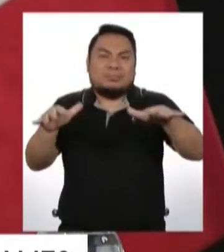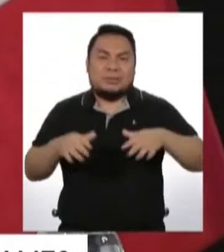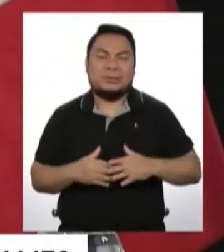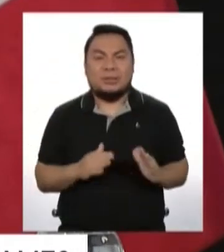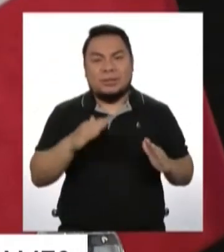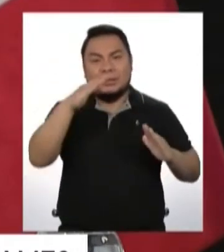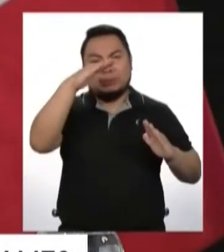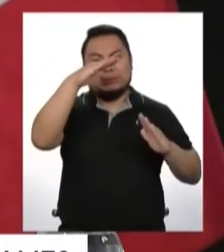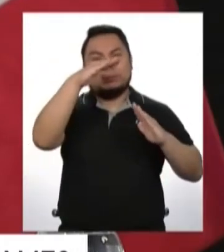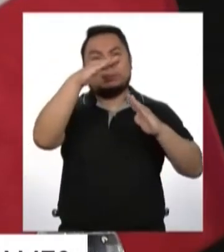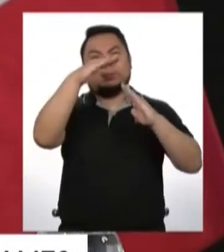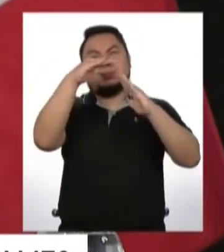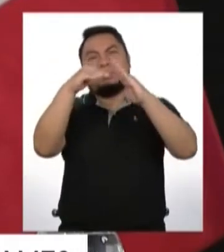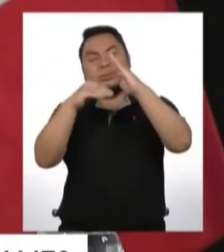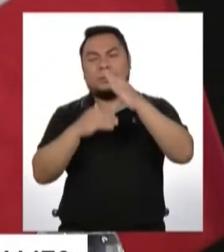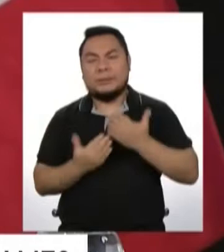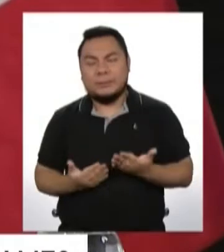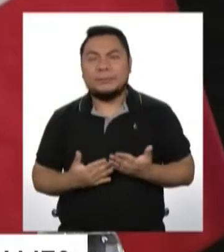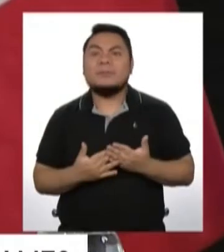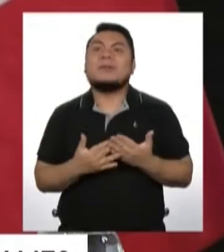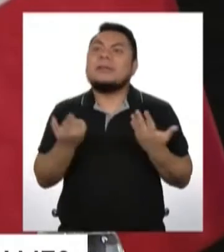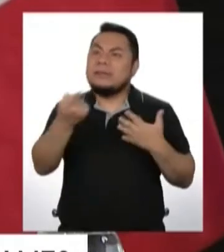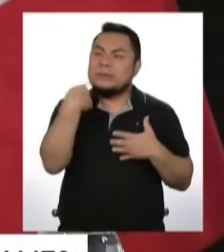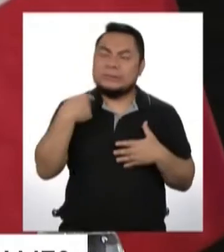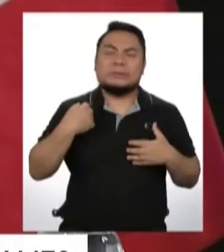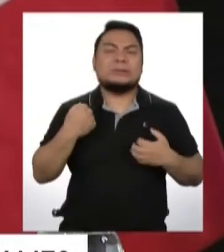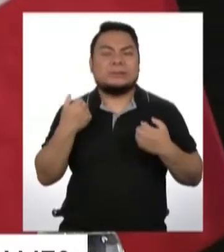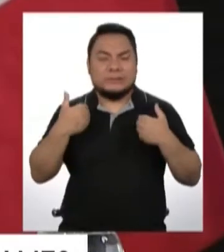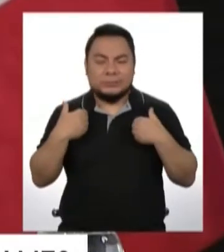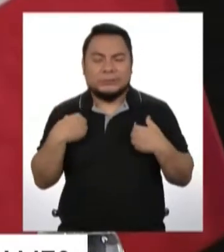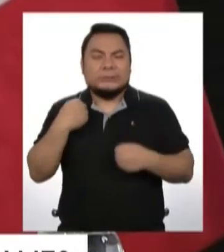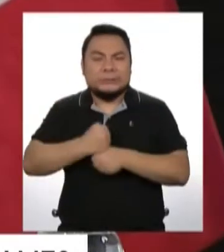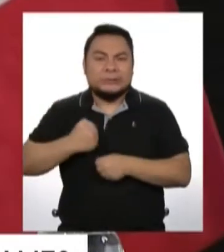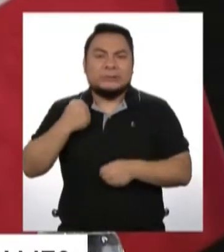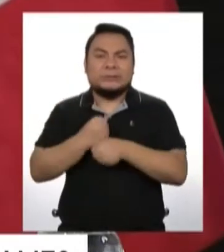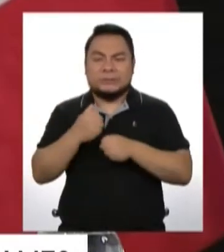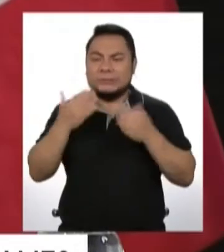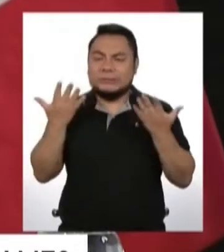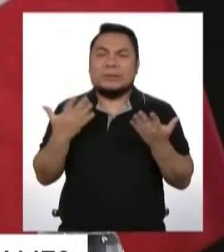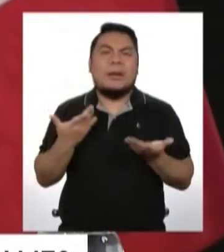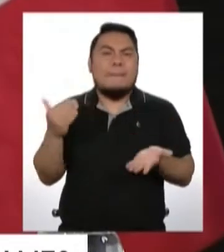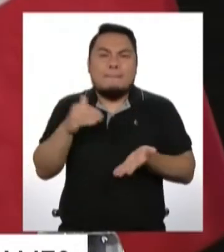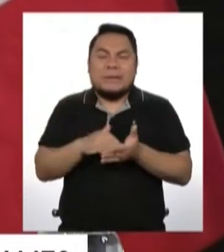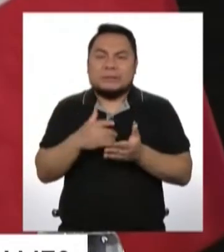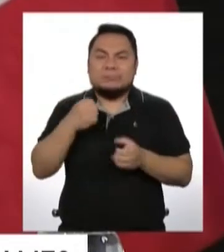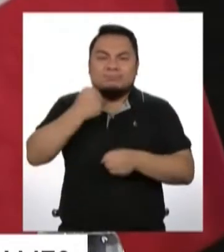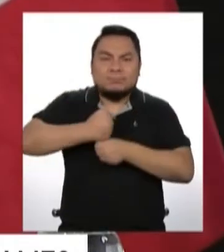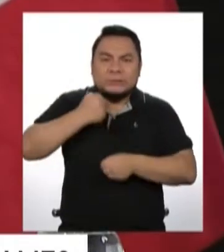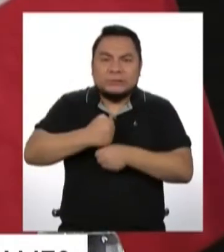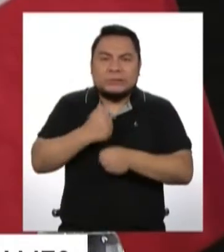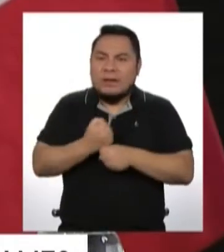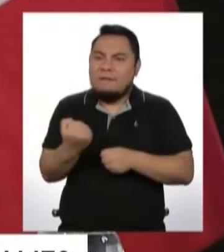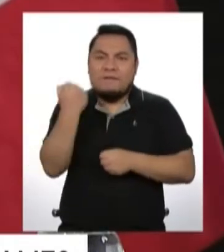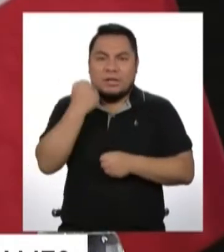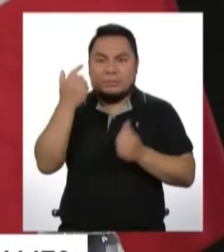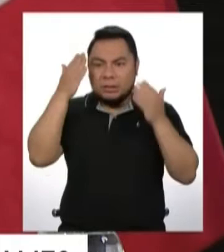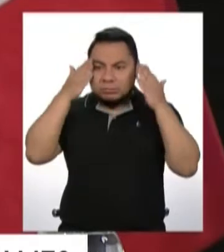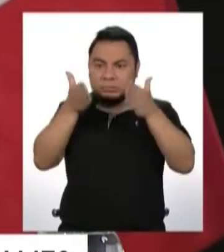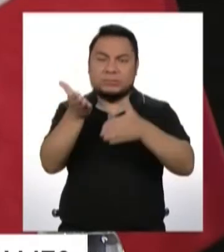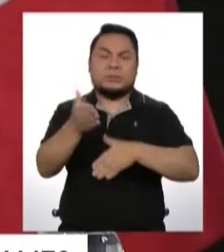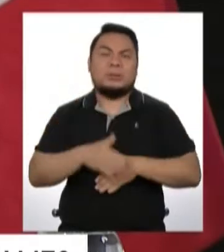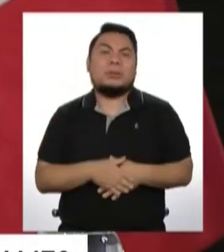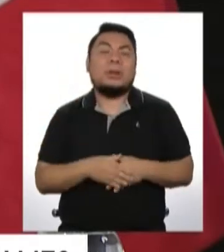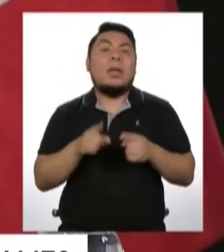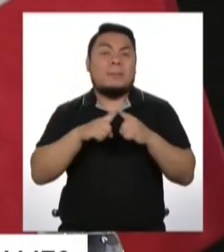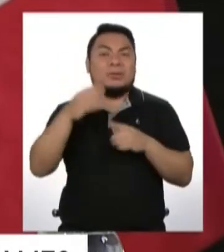todos los que tenemos que afrontar esta enfermedad de manera mucho más intensa. Pero sabemos lo que